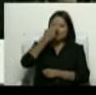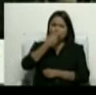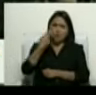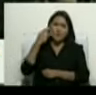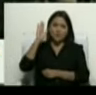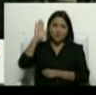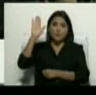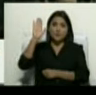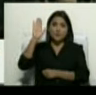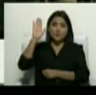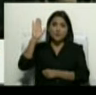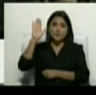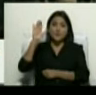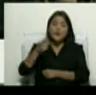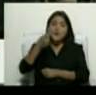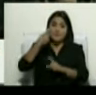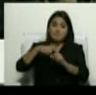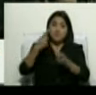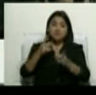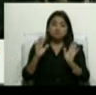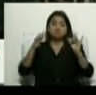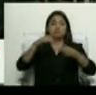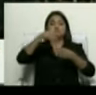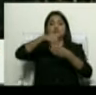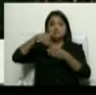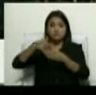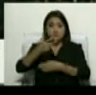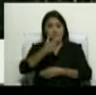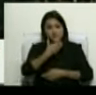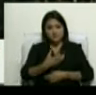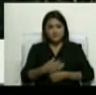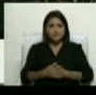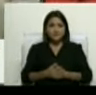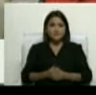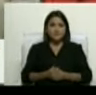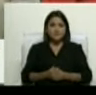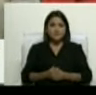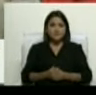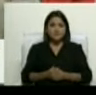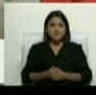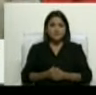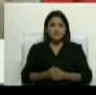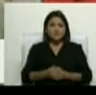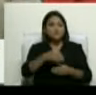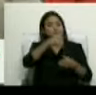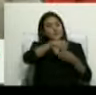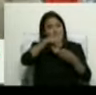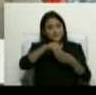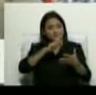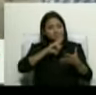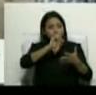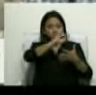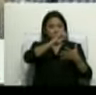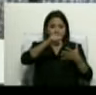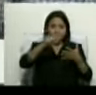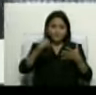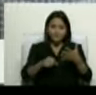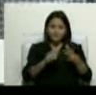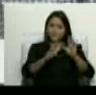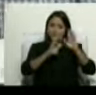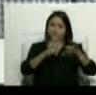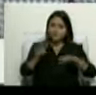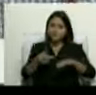patriota y extendieron la invitación a participar masivamente el próximo 3 de diciembre. A votar 5 veces sí, por la defensa de